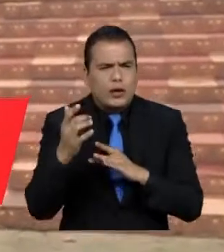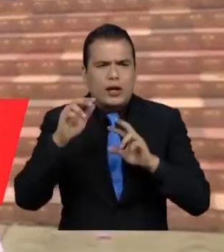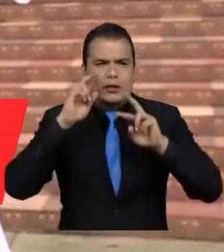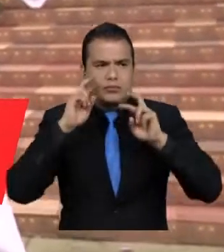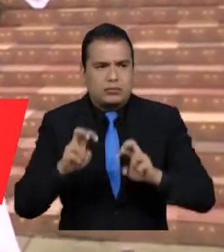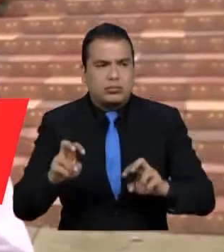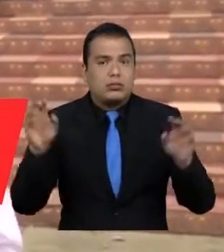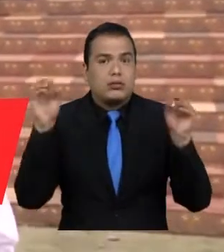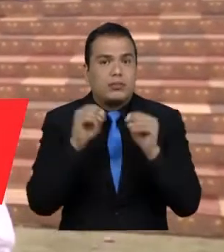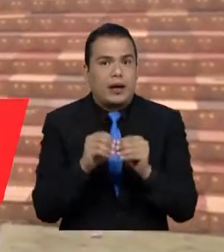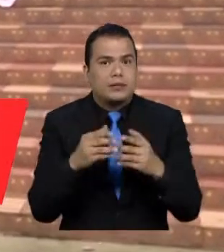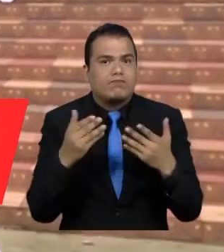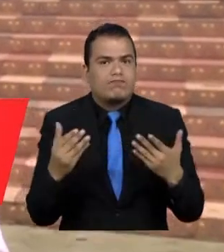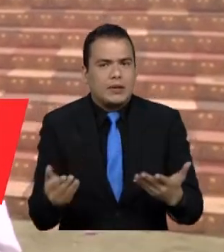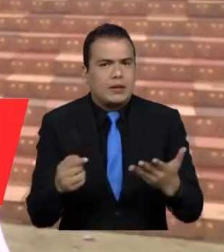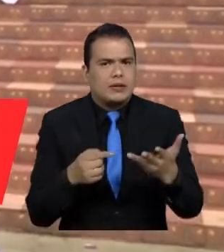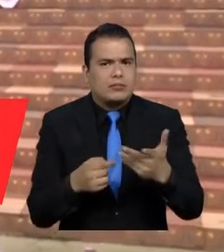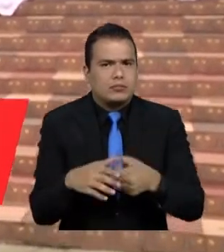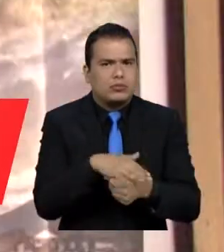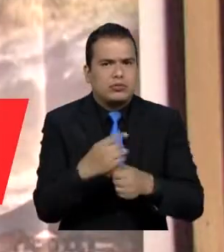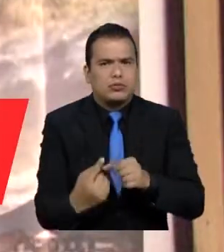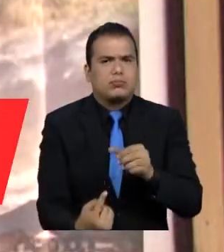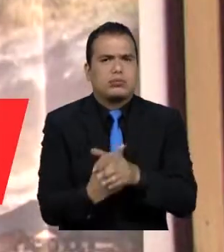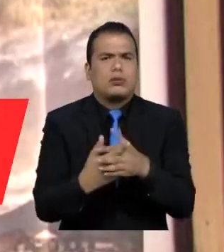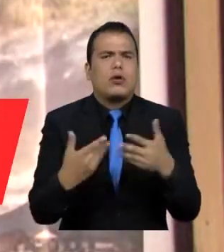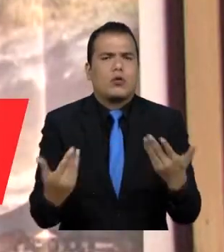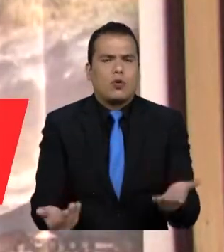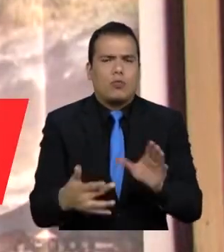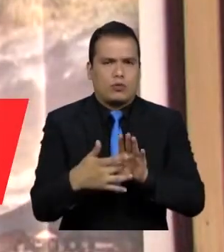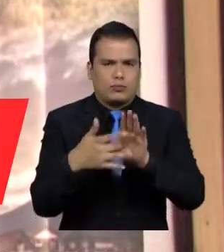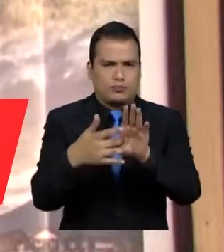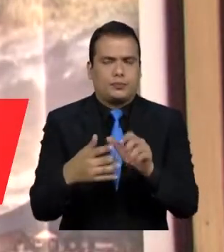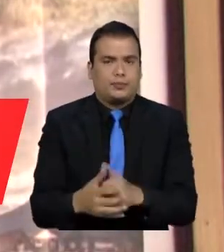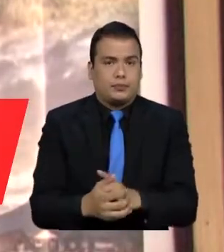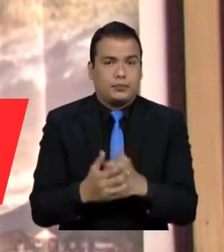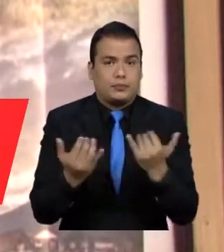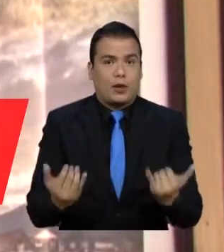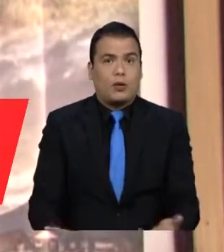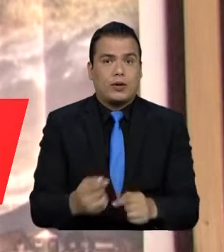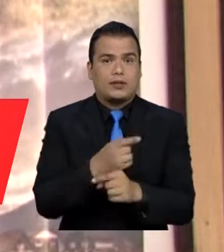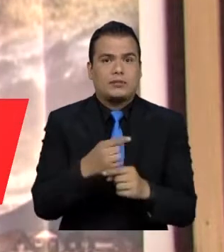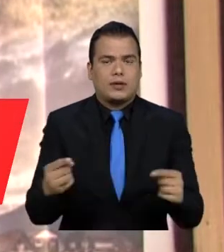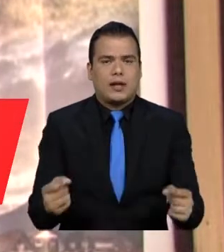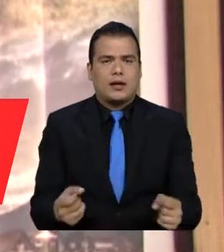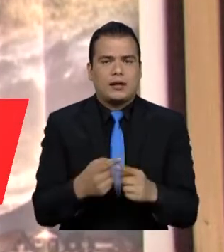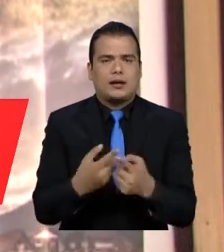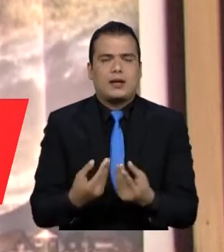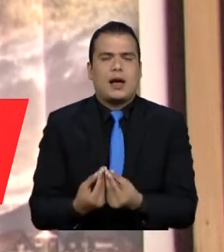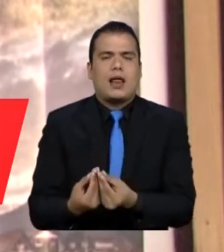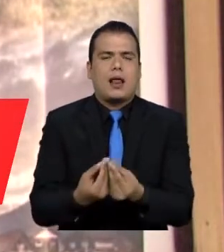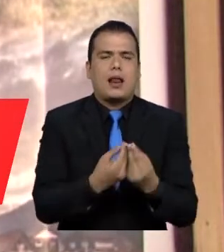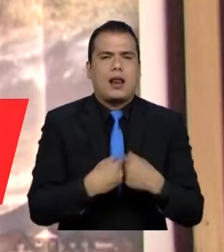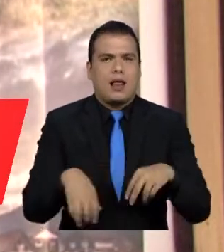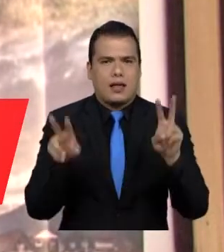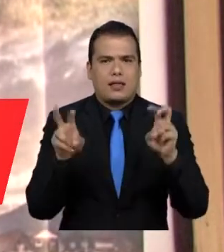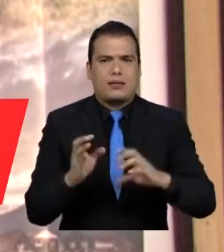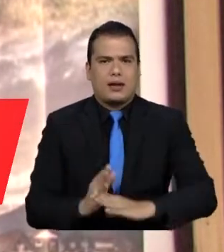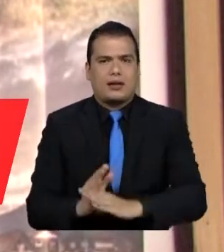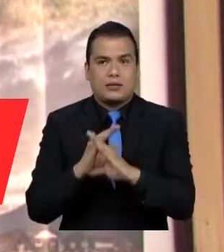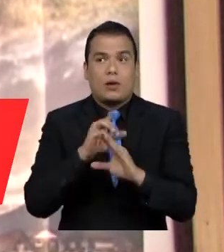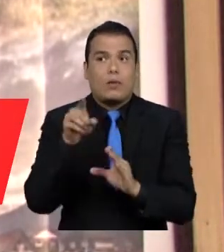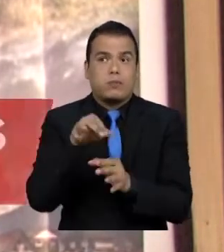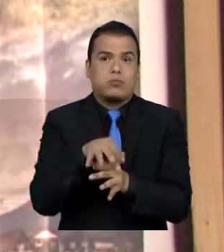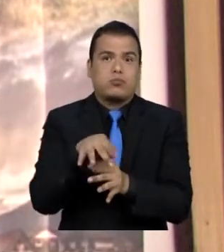estos homicidios que sucedieron en el departamento. Esta semana se estará cumpliendo un consejo ampliado de seguridad en el municipio de